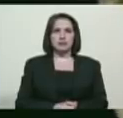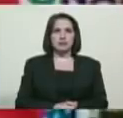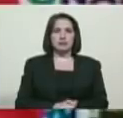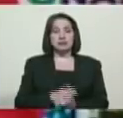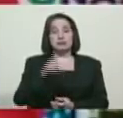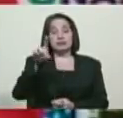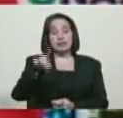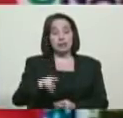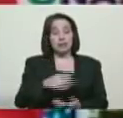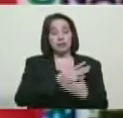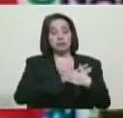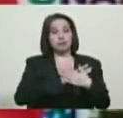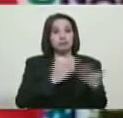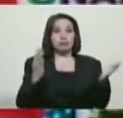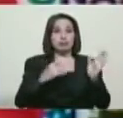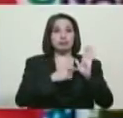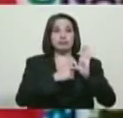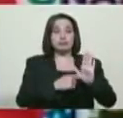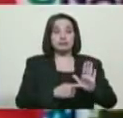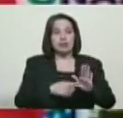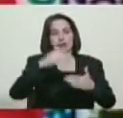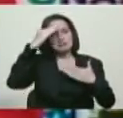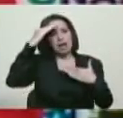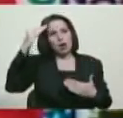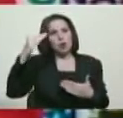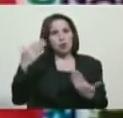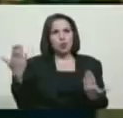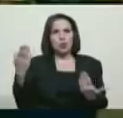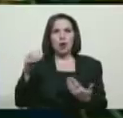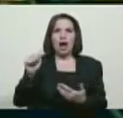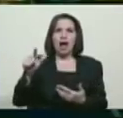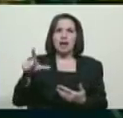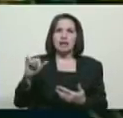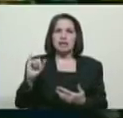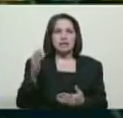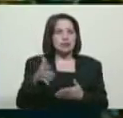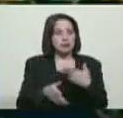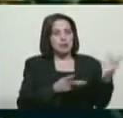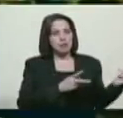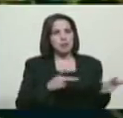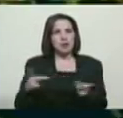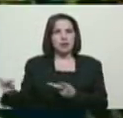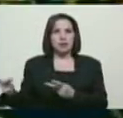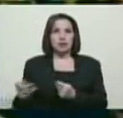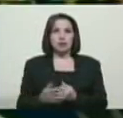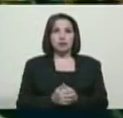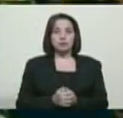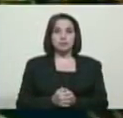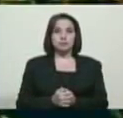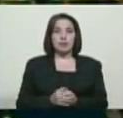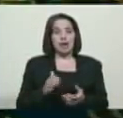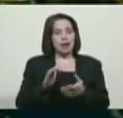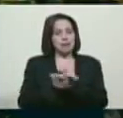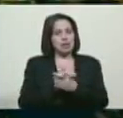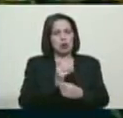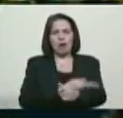También está en este... Alí, danos un saludo. Bienvenido, querido hermano, camarada.